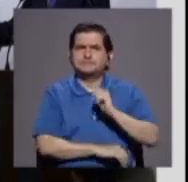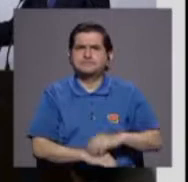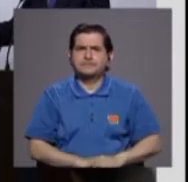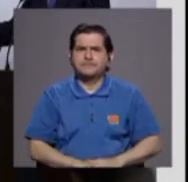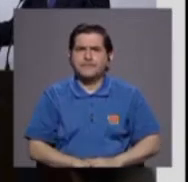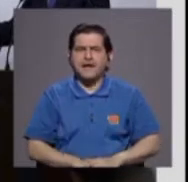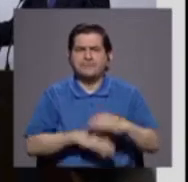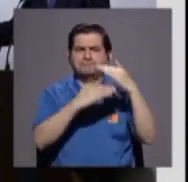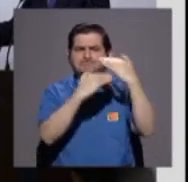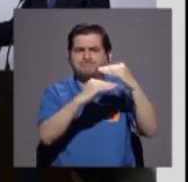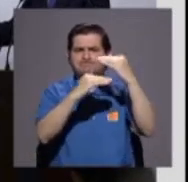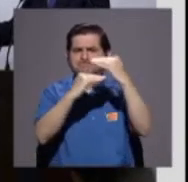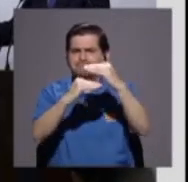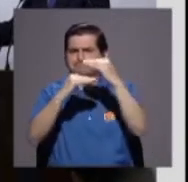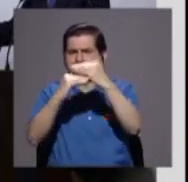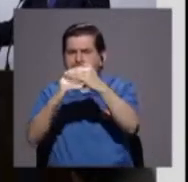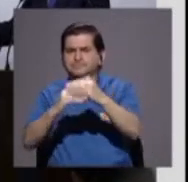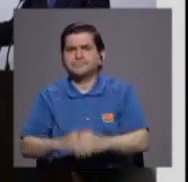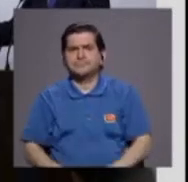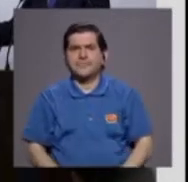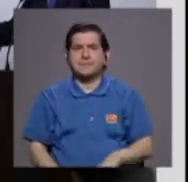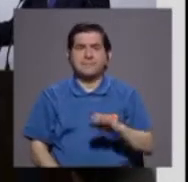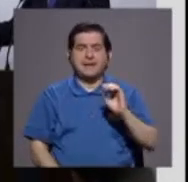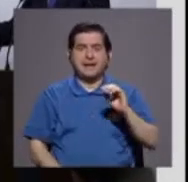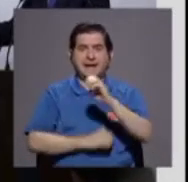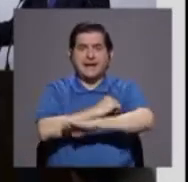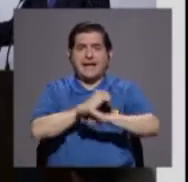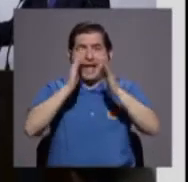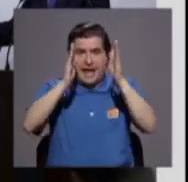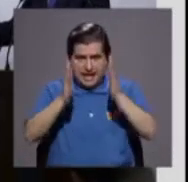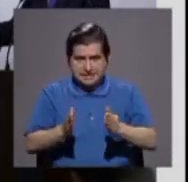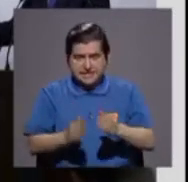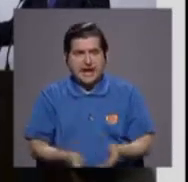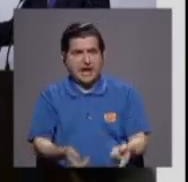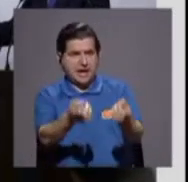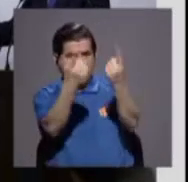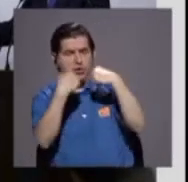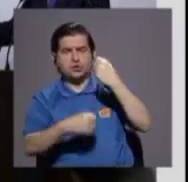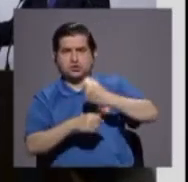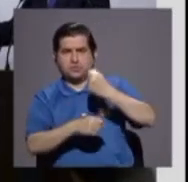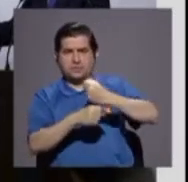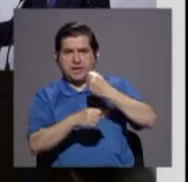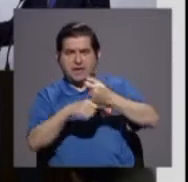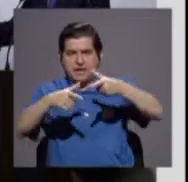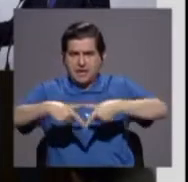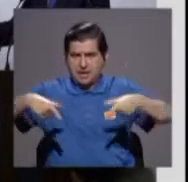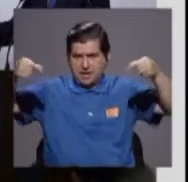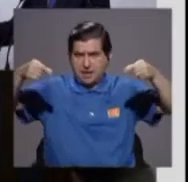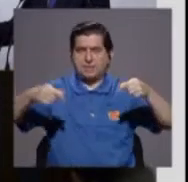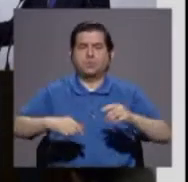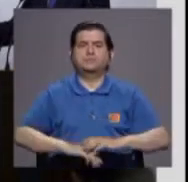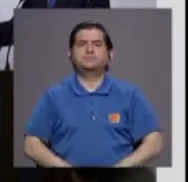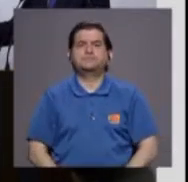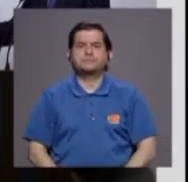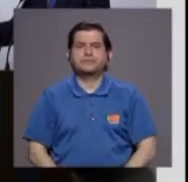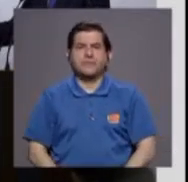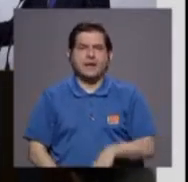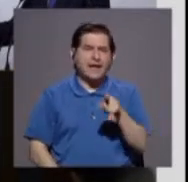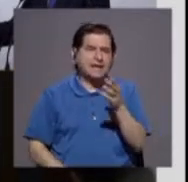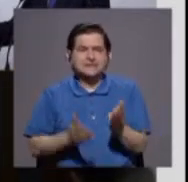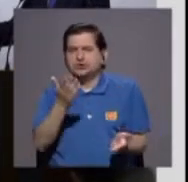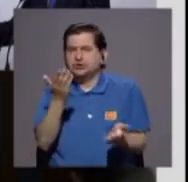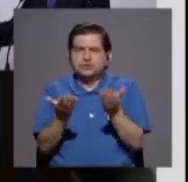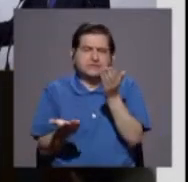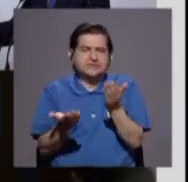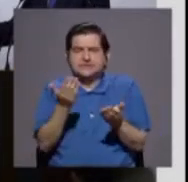las limitaciones para que los extranjeros vengan a trabajar a Japón, etcétera. Fue